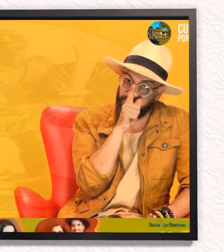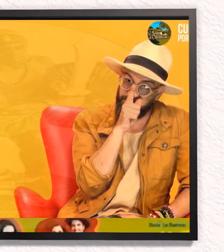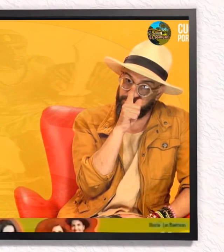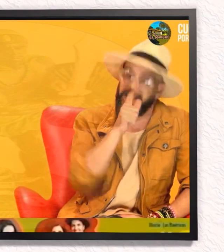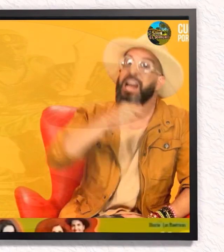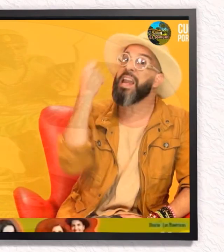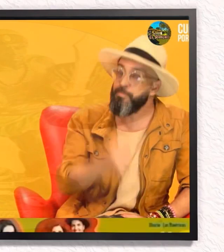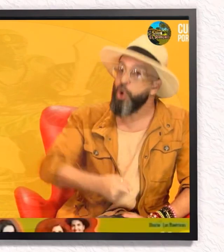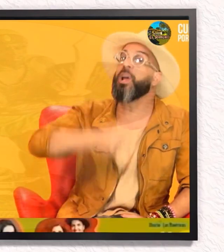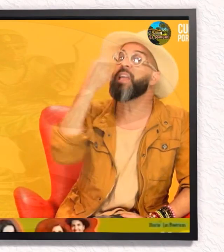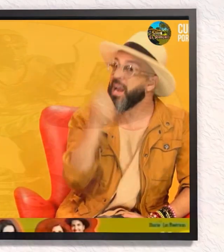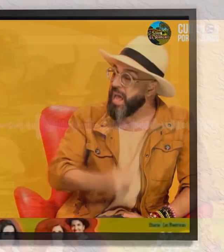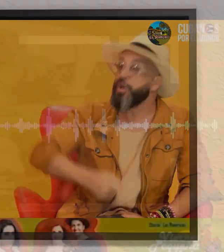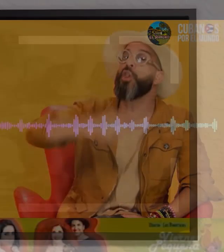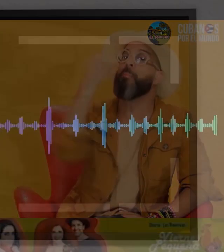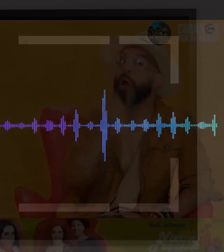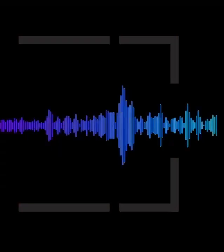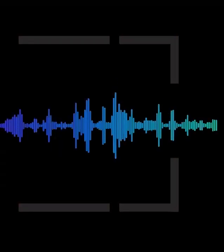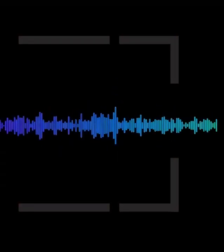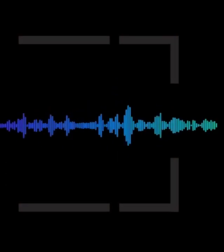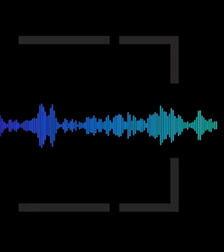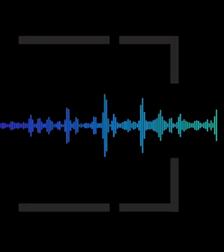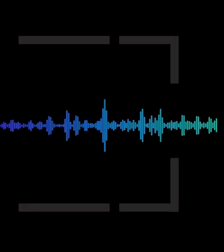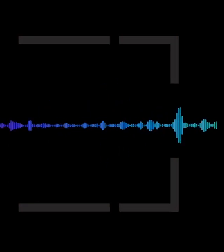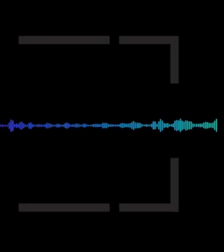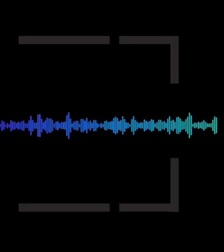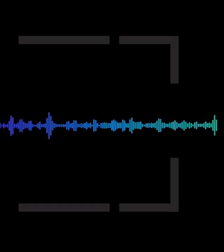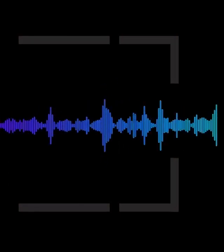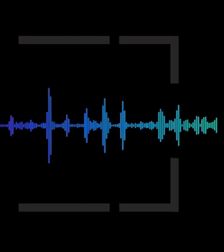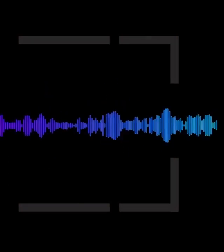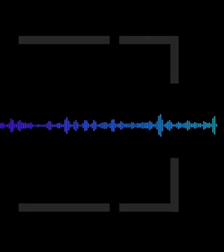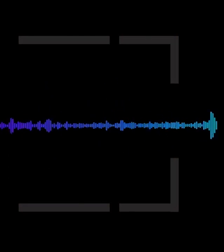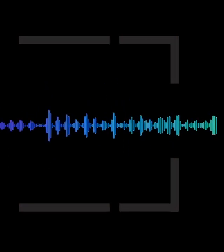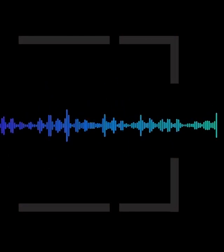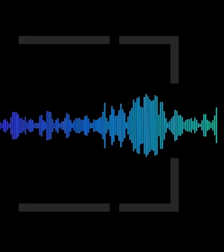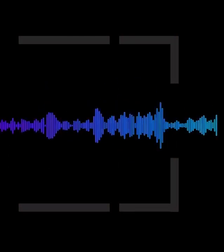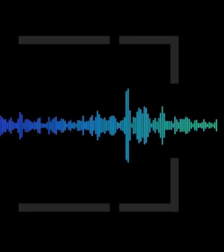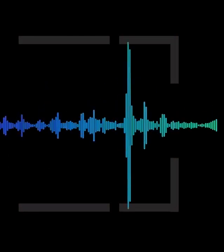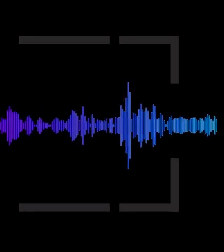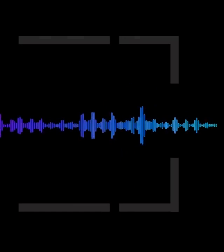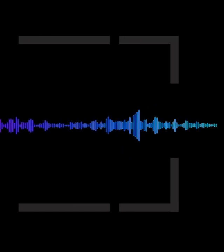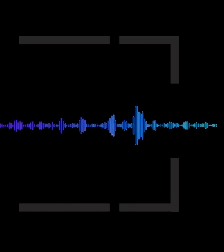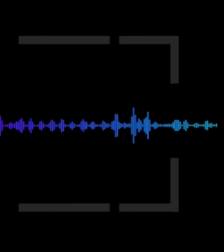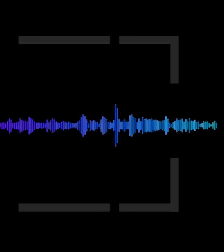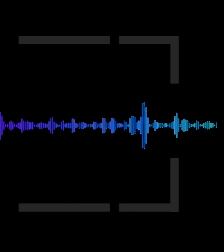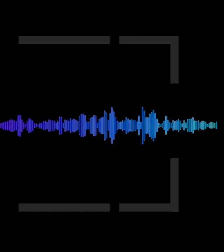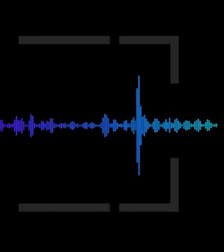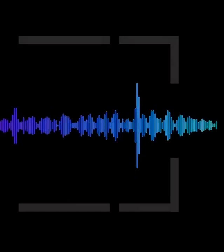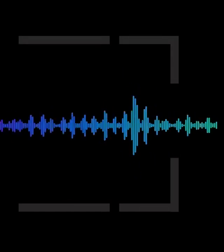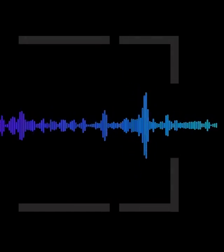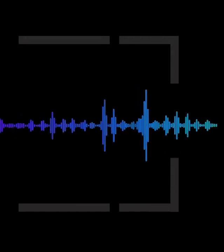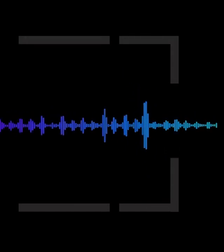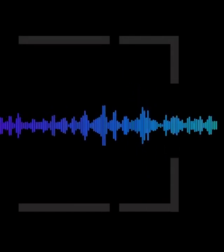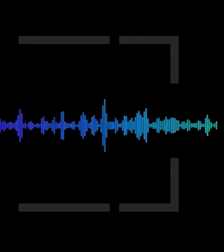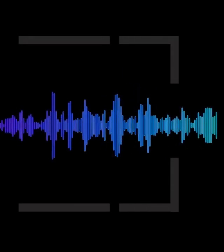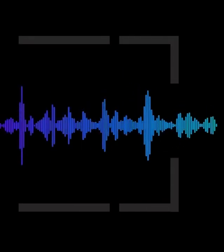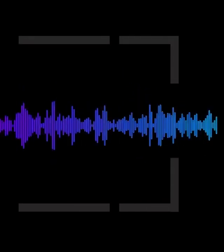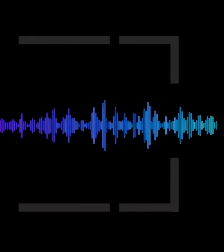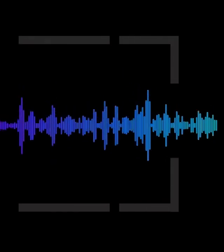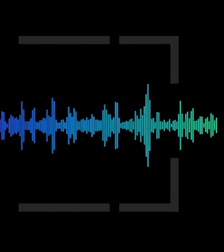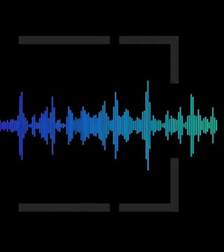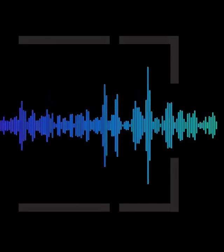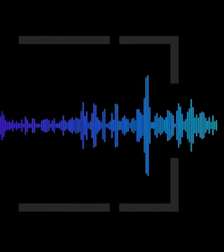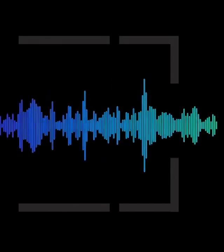frase de este por a continuación yo les voy a mostrar en verdad está ridiculizando